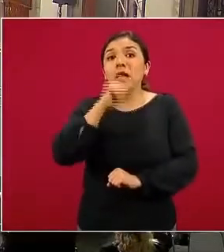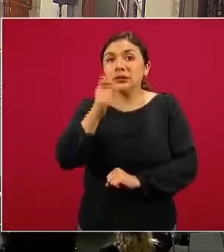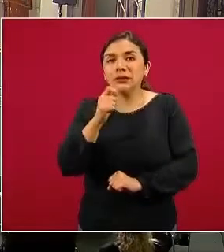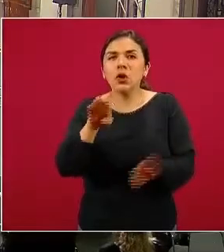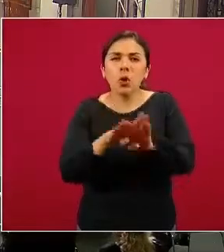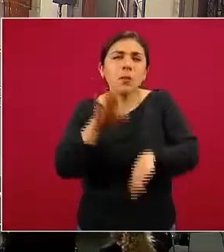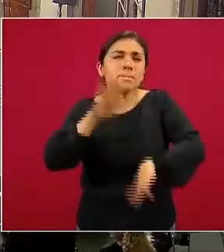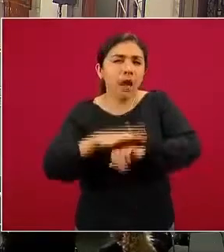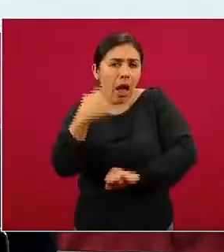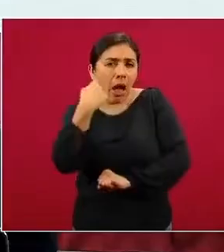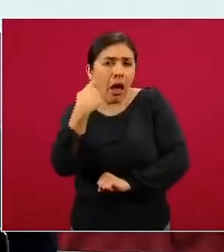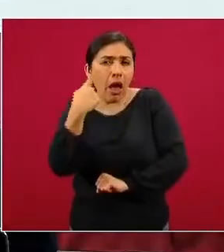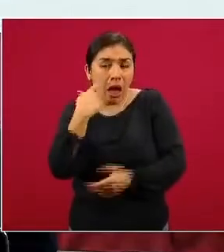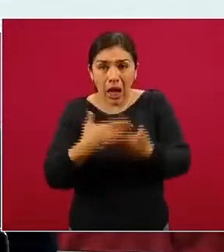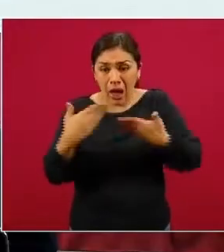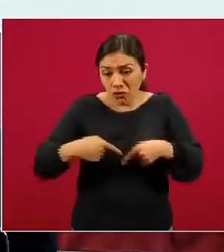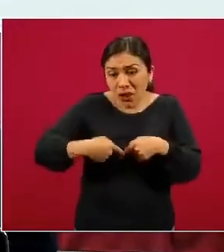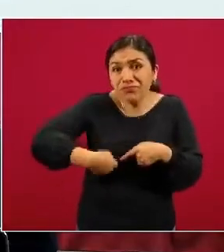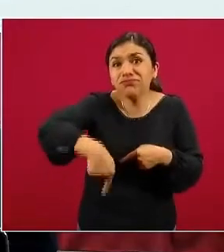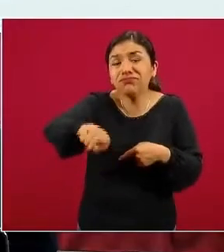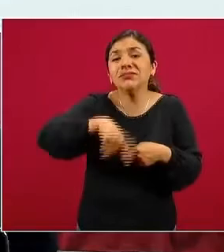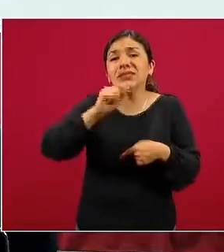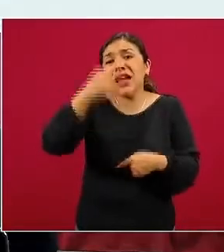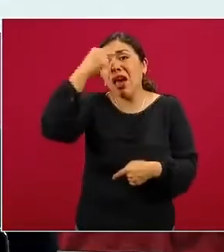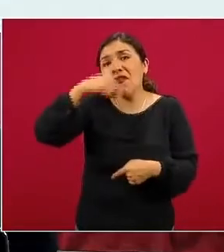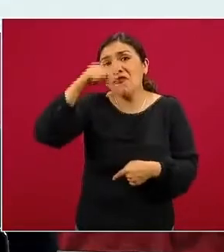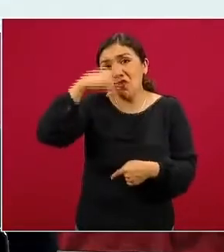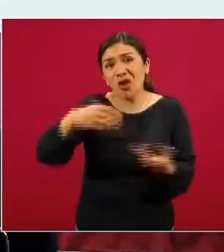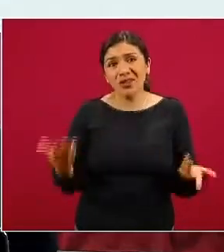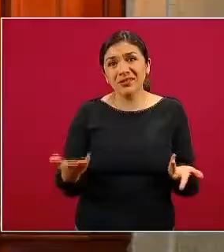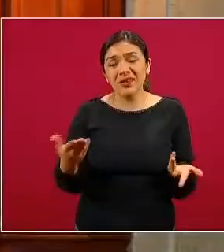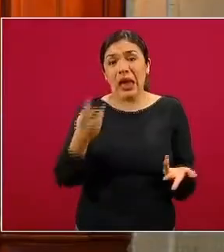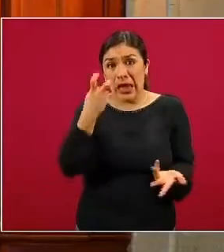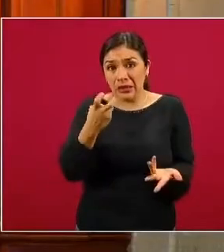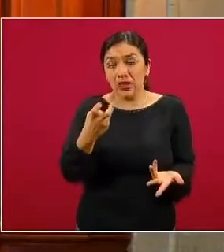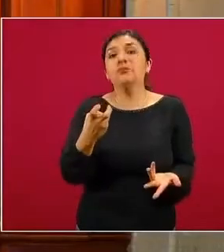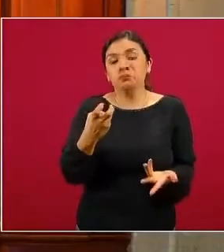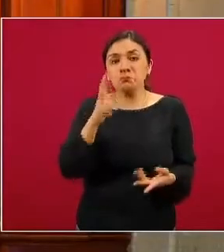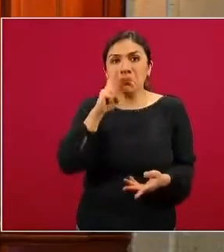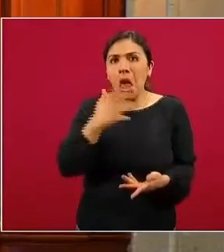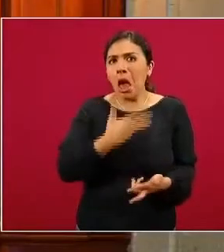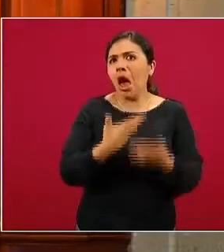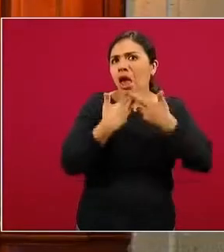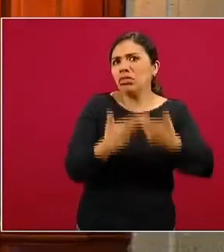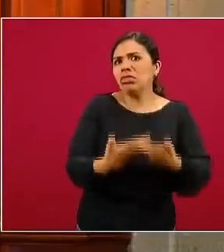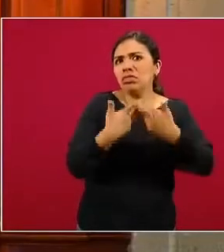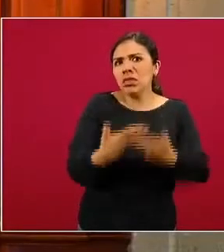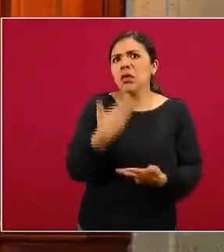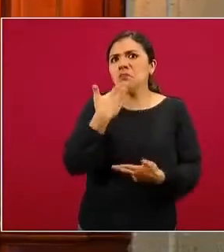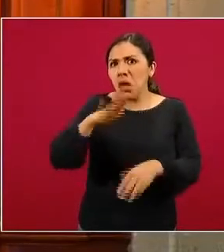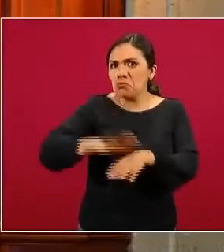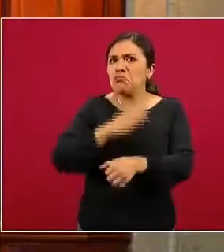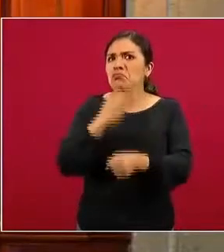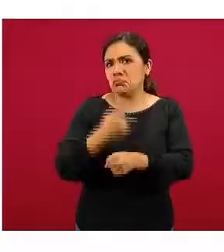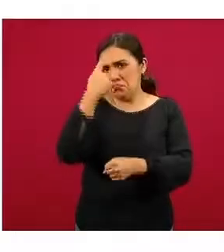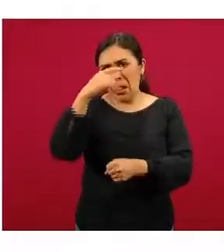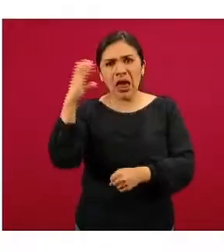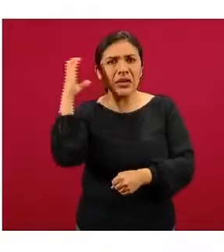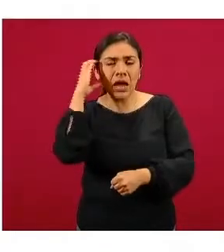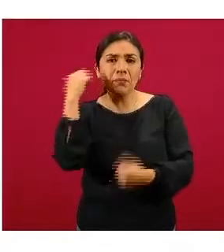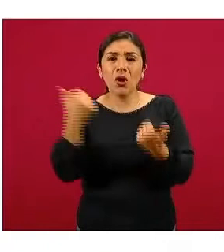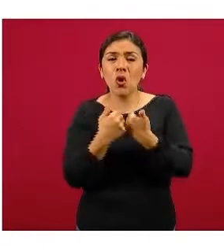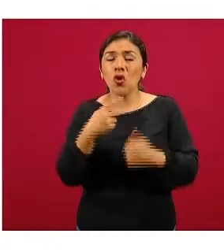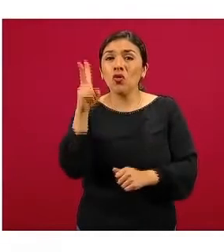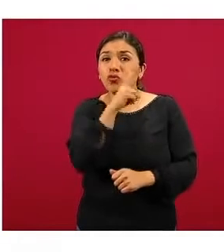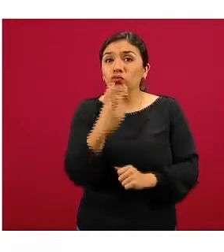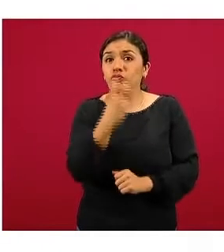a ver también de ahora en adelante, la influenza. Pero tenemos entonces una buena disponibilidad de camas con ventilador,